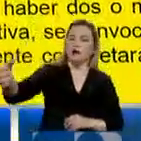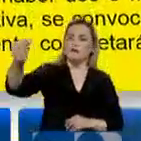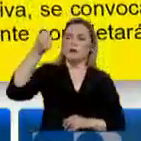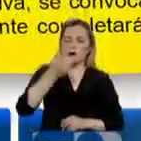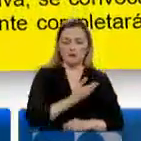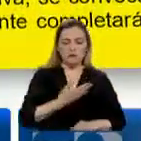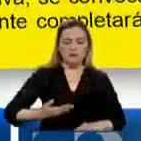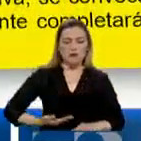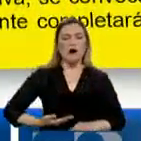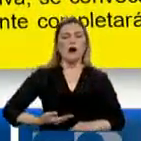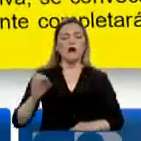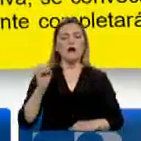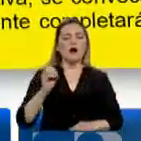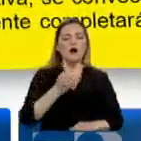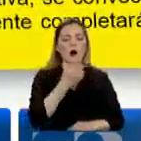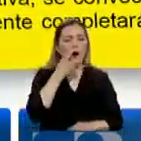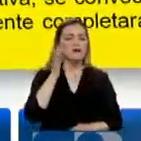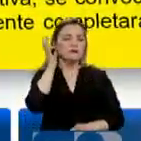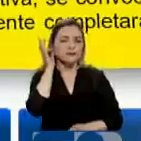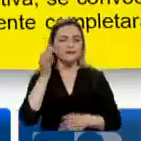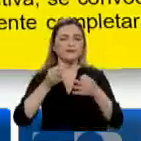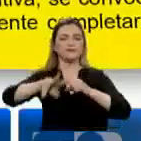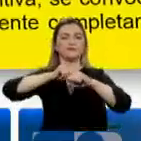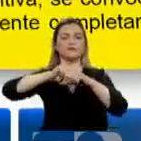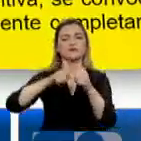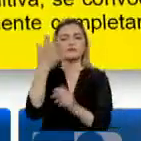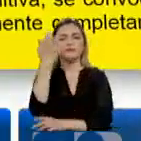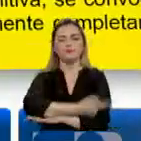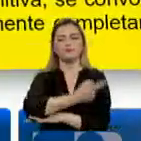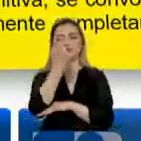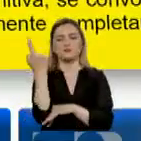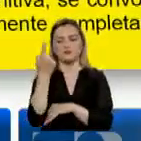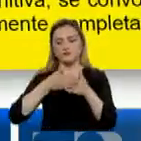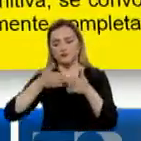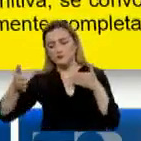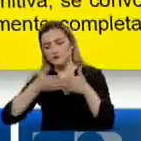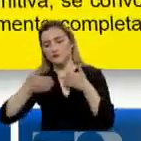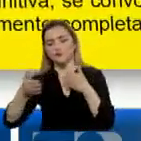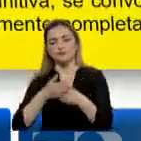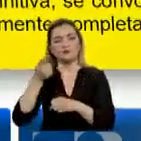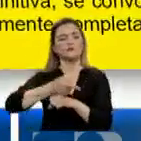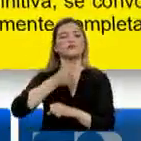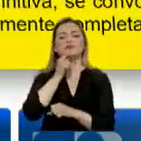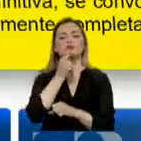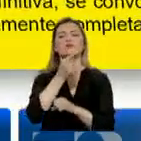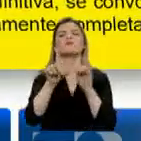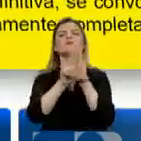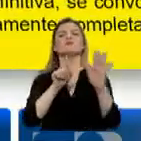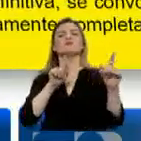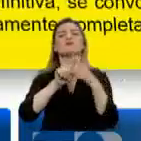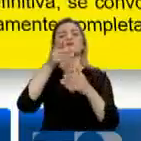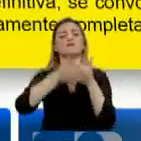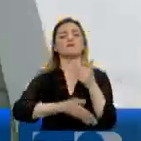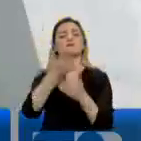presidenta o presidente de la Corte Nacional de Justicia dentro de la primera quincena del periodo correspondiente, y esto es hasta el 15 de enero